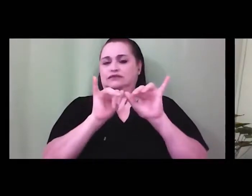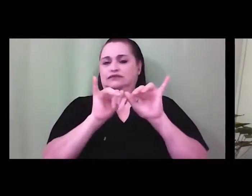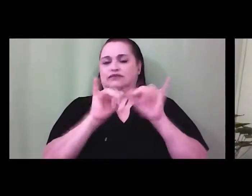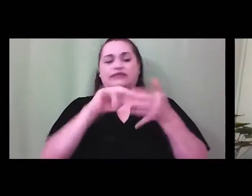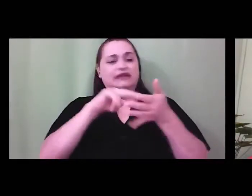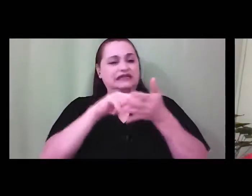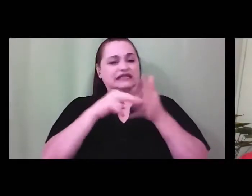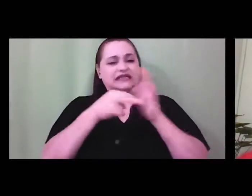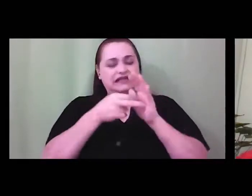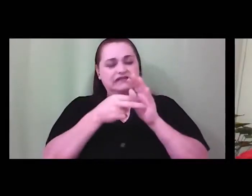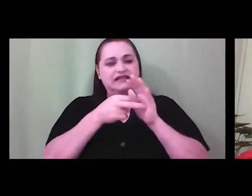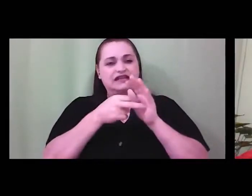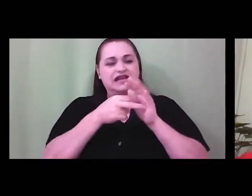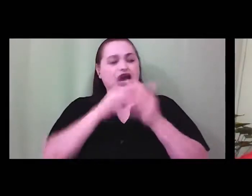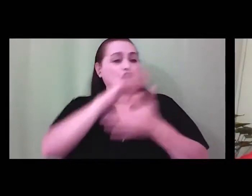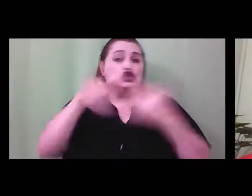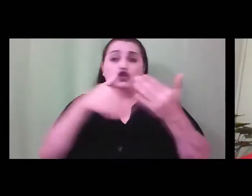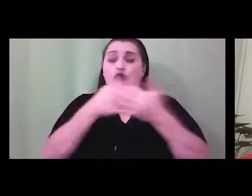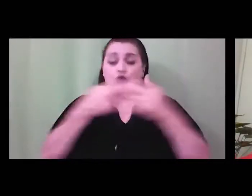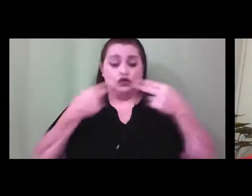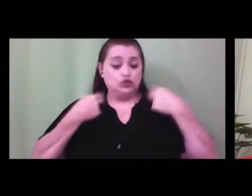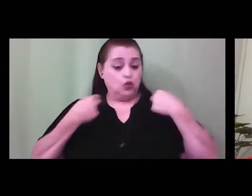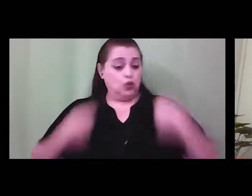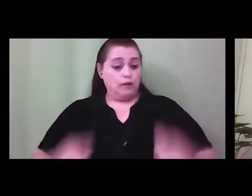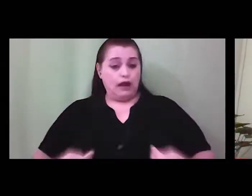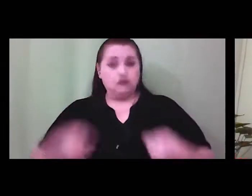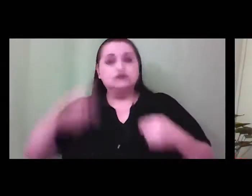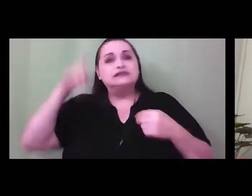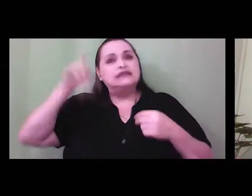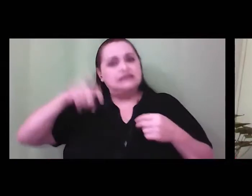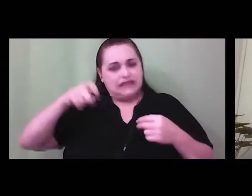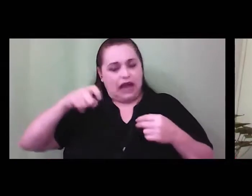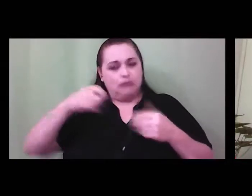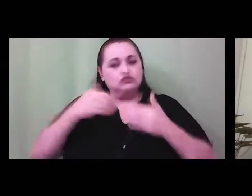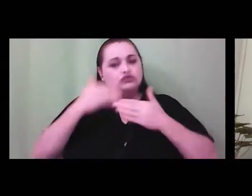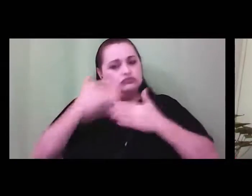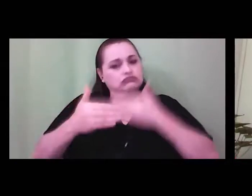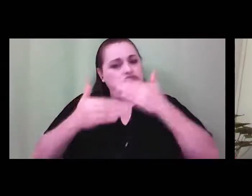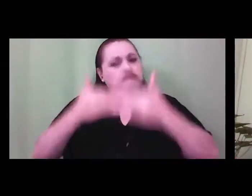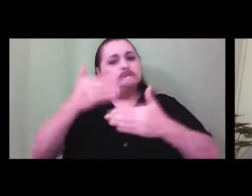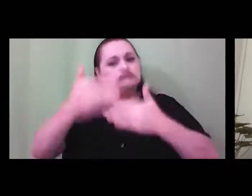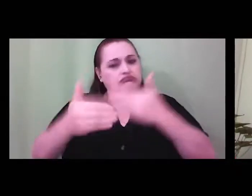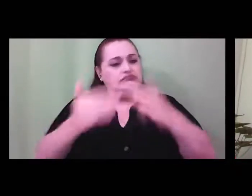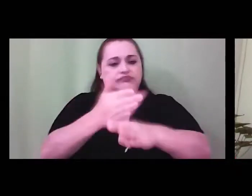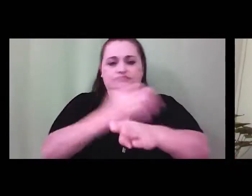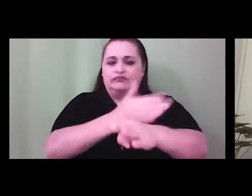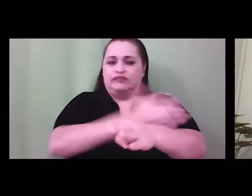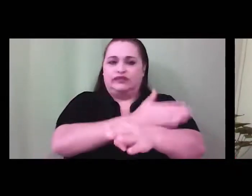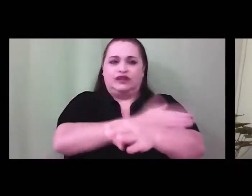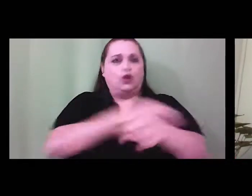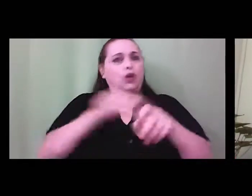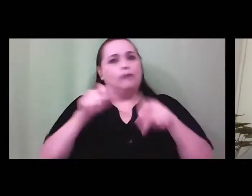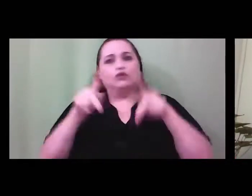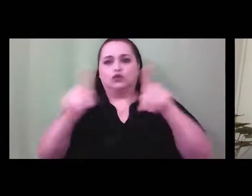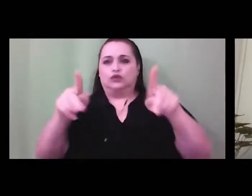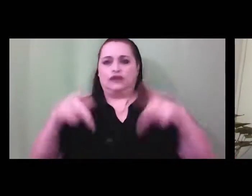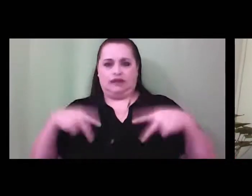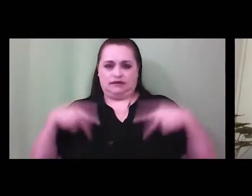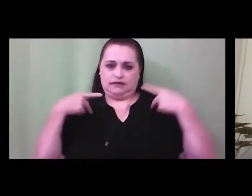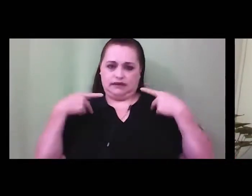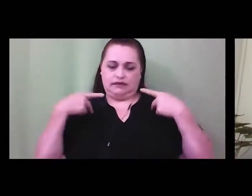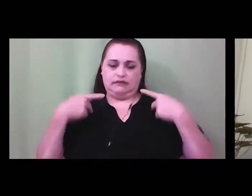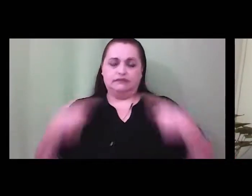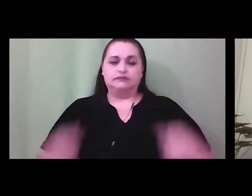algo que todos los seres humanos necesitamos para salir adelante en nuestras oportunidades de vida.